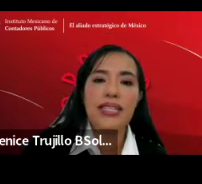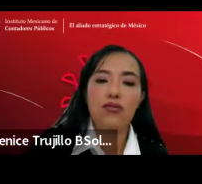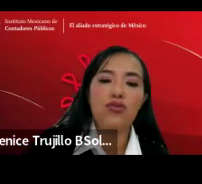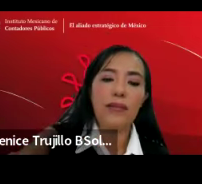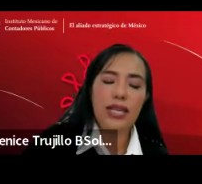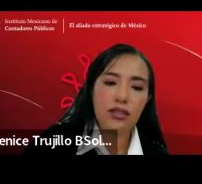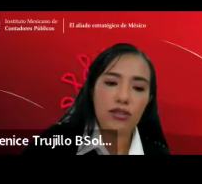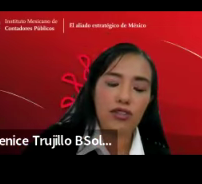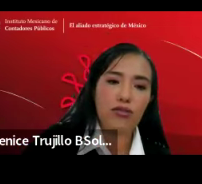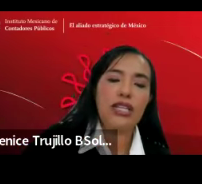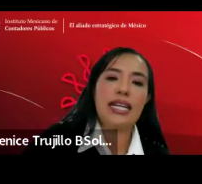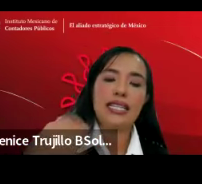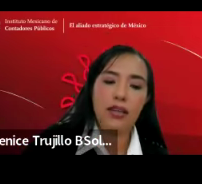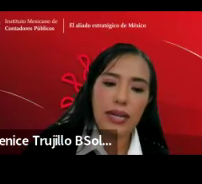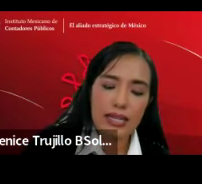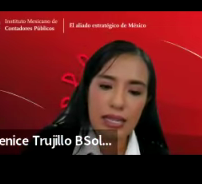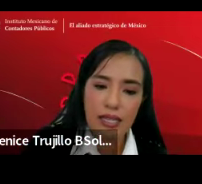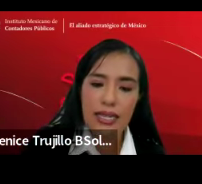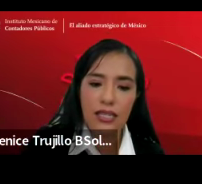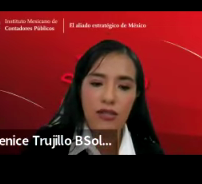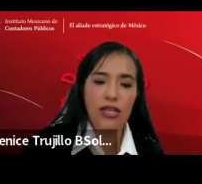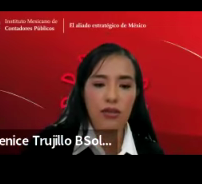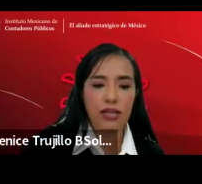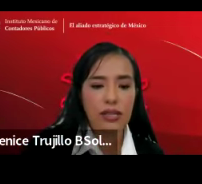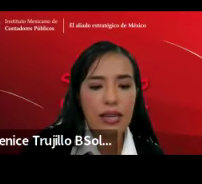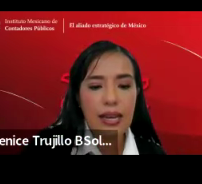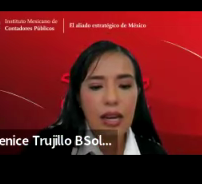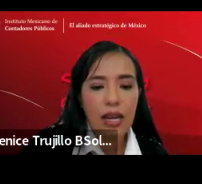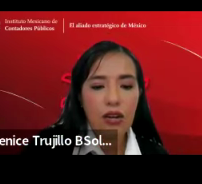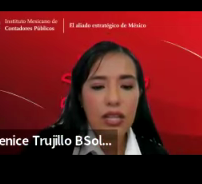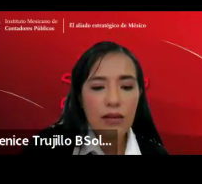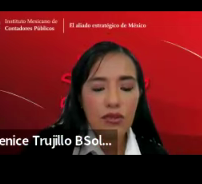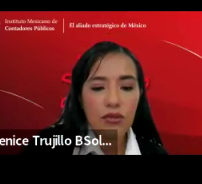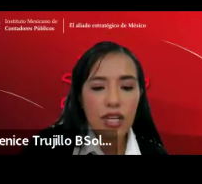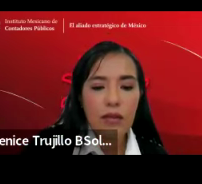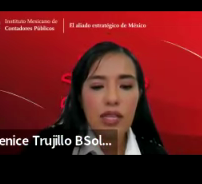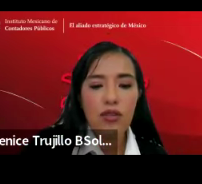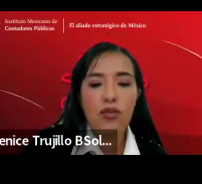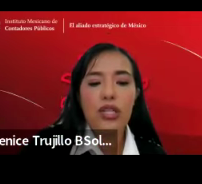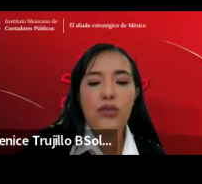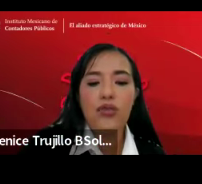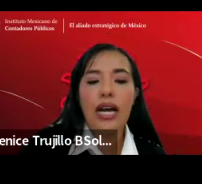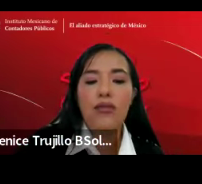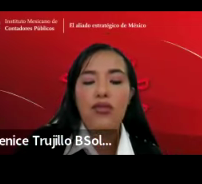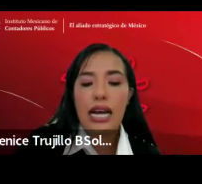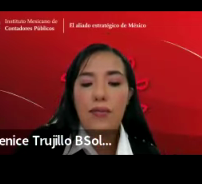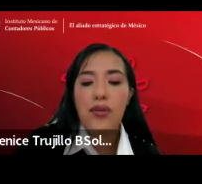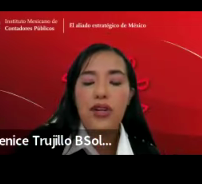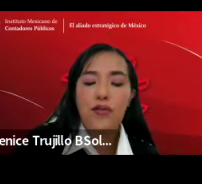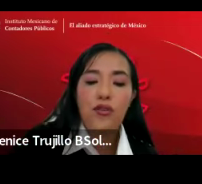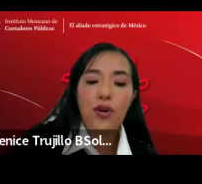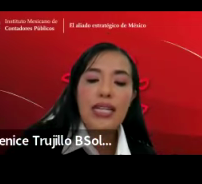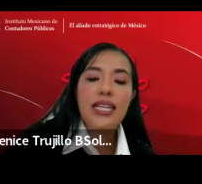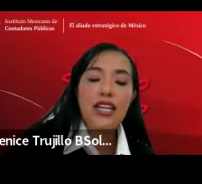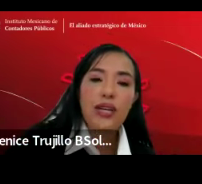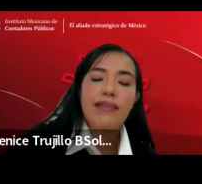los que les presten un servicio, sino que ustedes reciben esas donaciones. Luego tenemos un seguimiento continuo a los